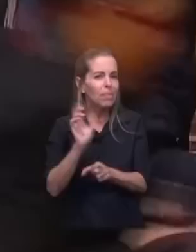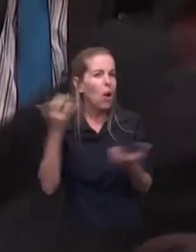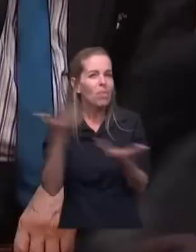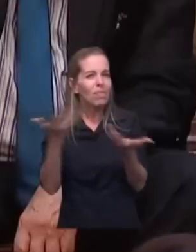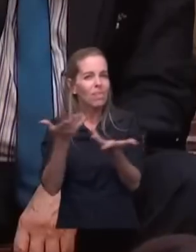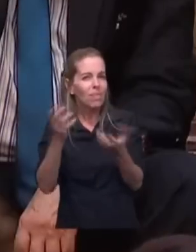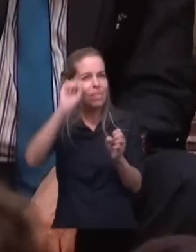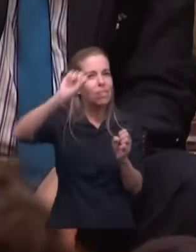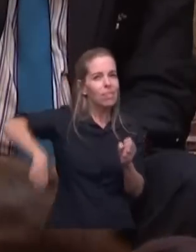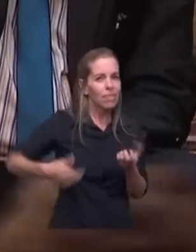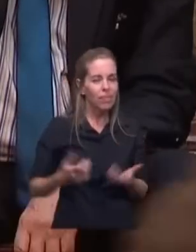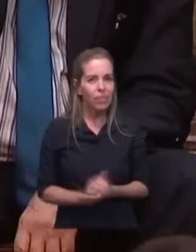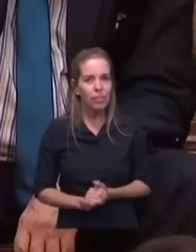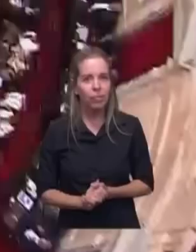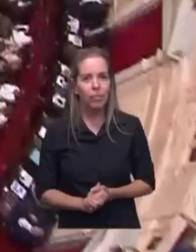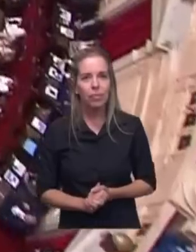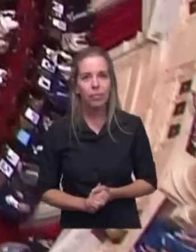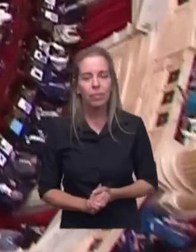olvido.